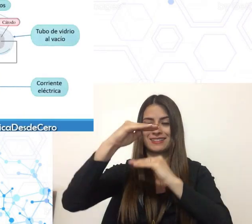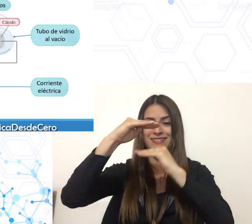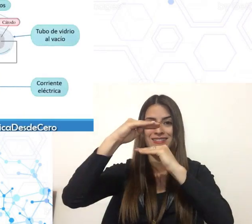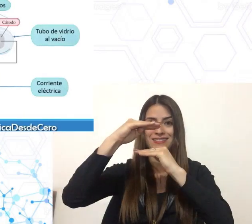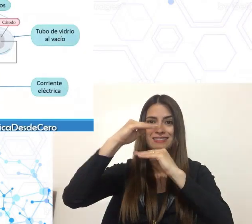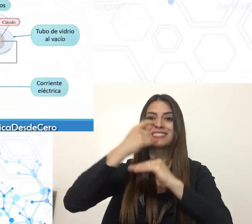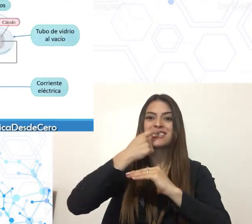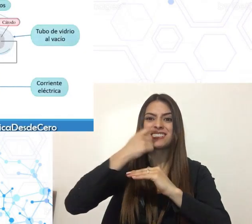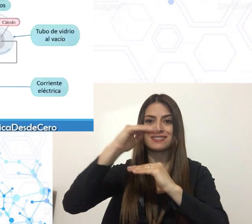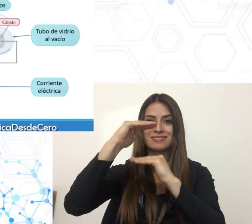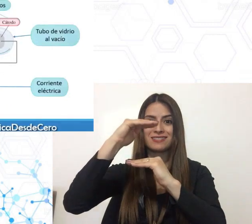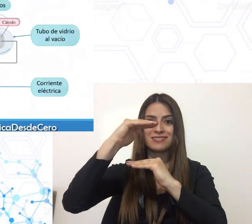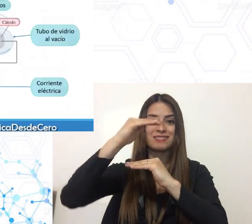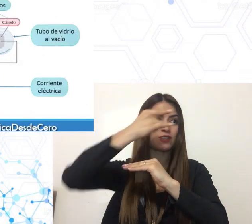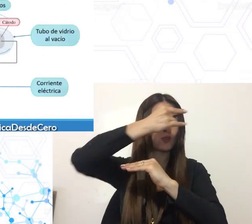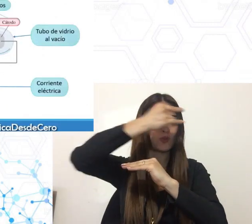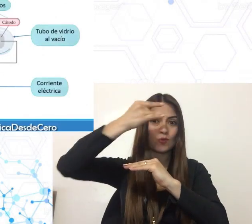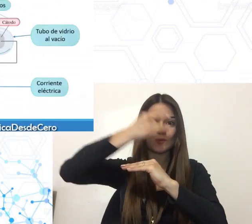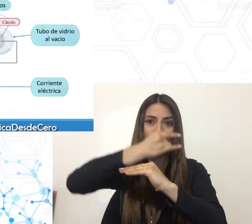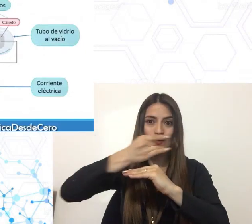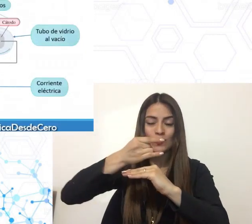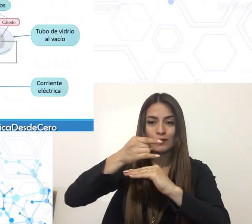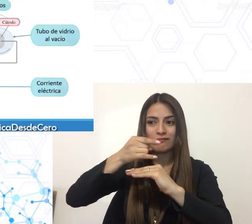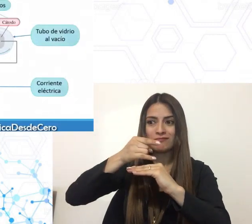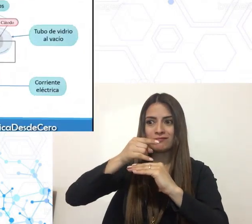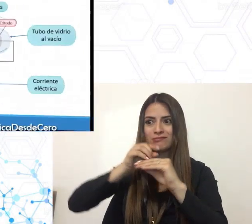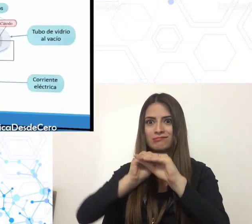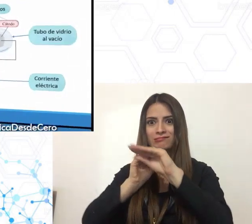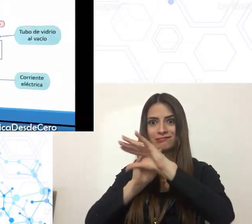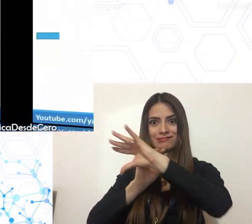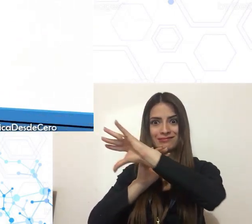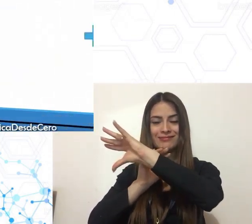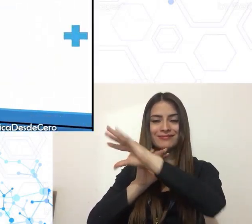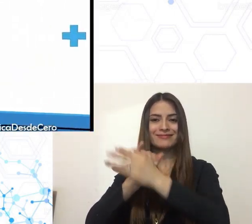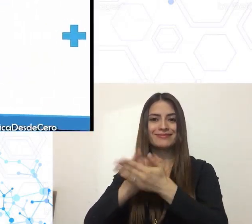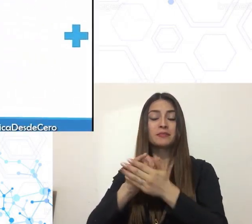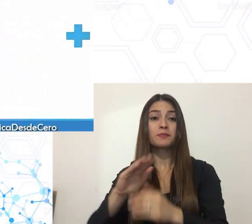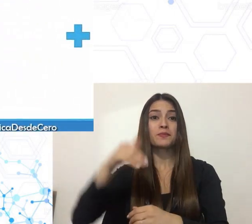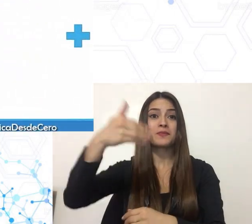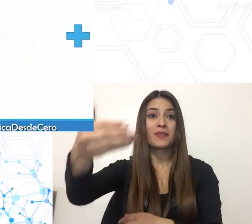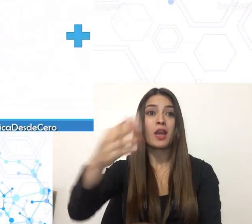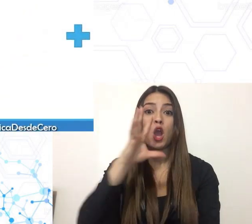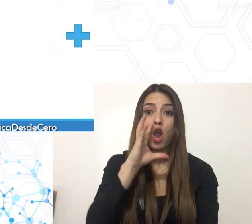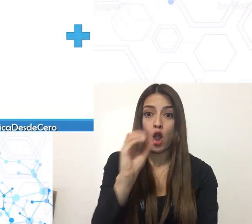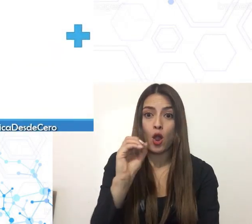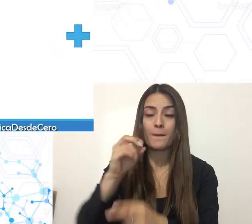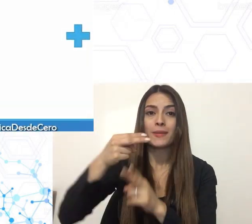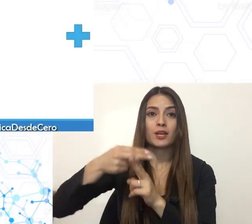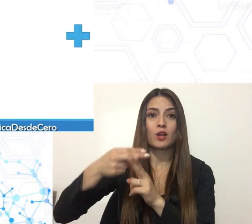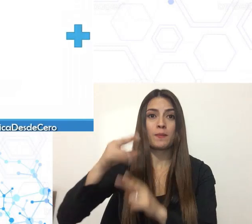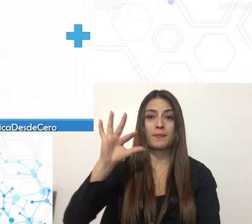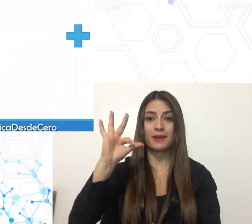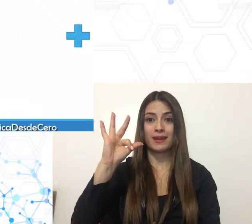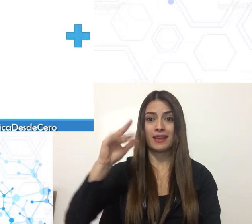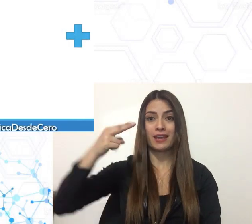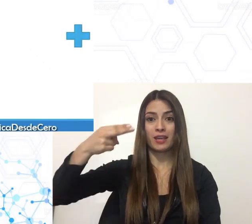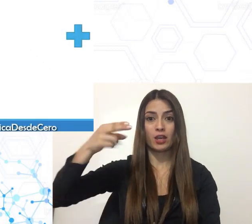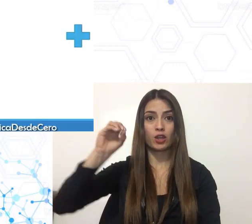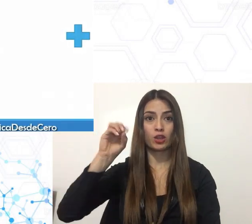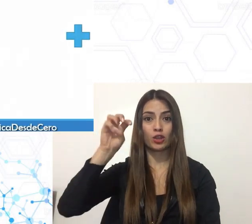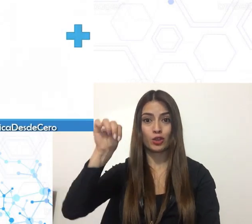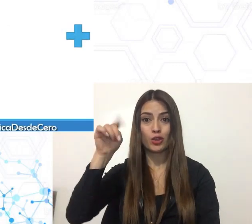ya teniendo la característica del campo magnético y el campo eléctrico, fue estudiado por el señor Thomson en